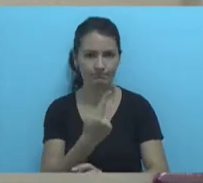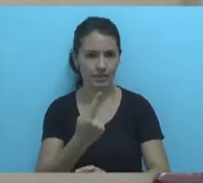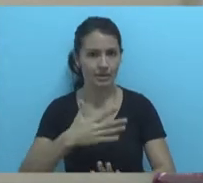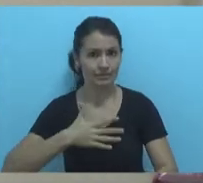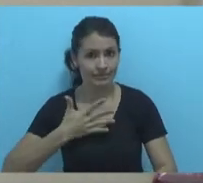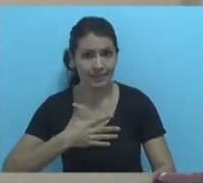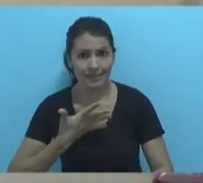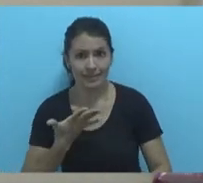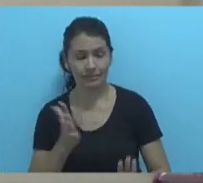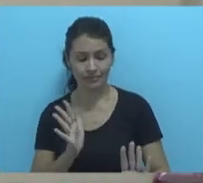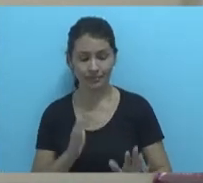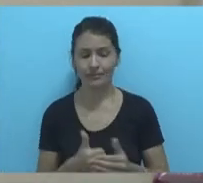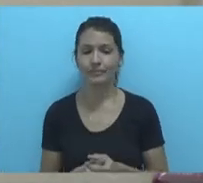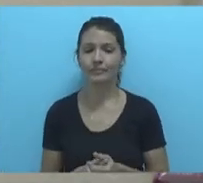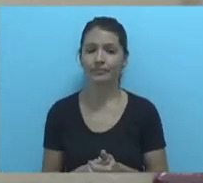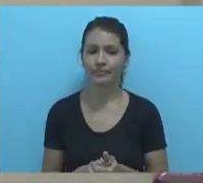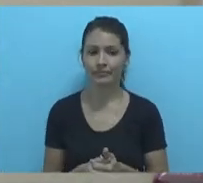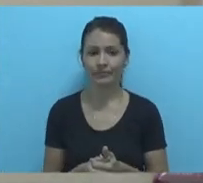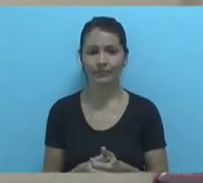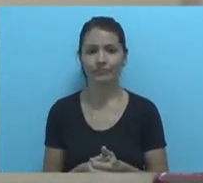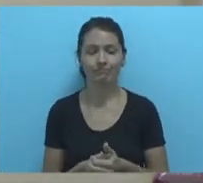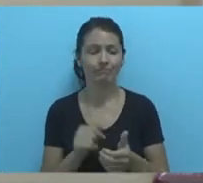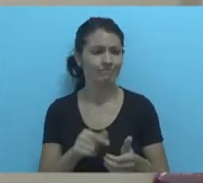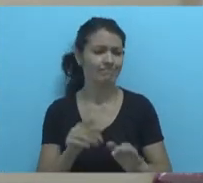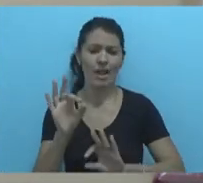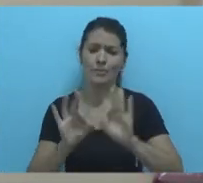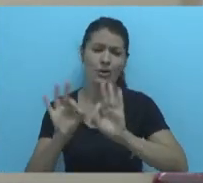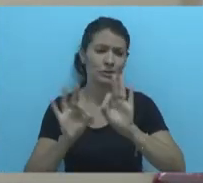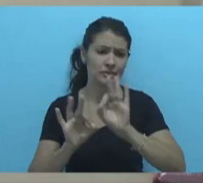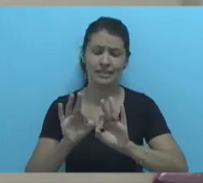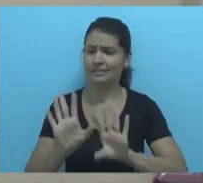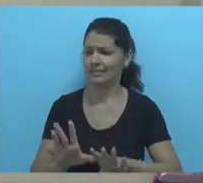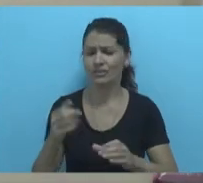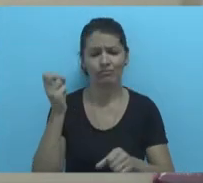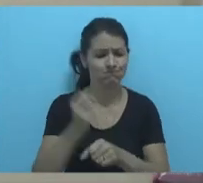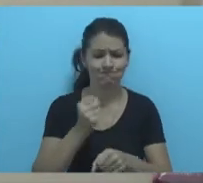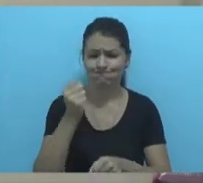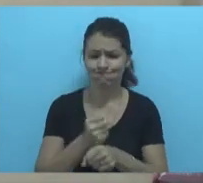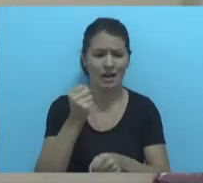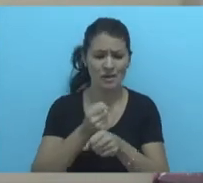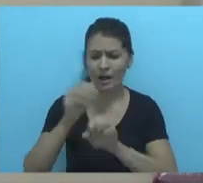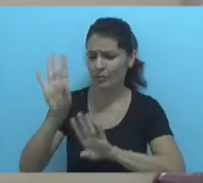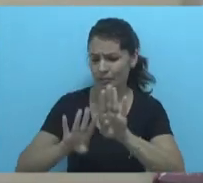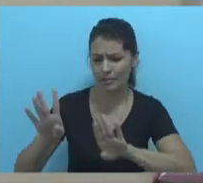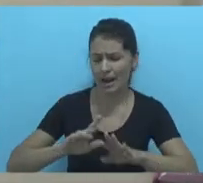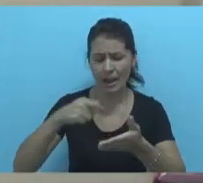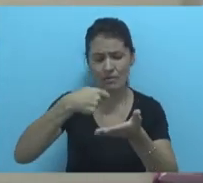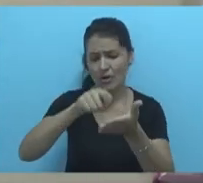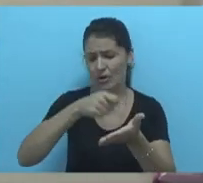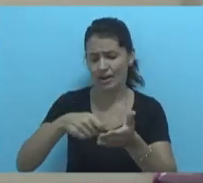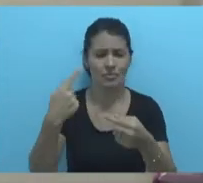este trabajo que nos dimos de acompañar tanto este proyecto durante todas las comisiones, más allá de que haya sido